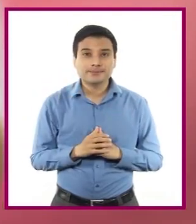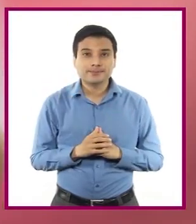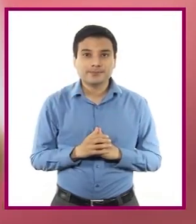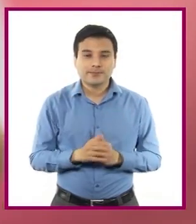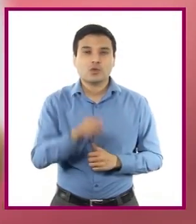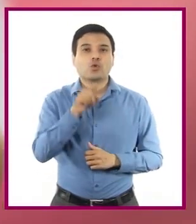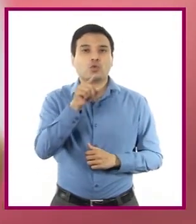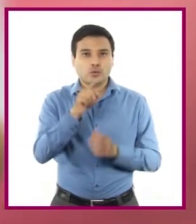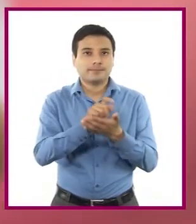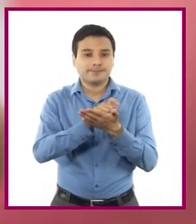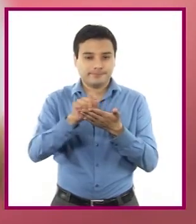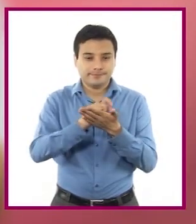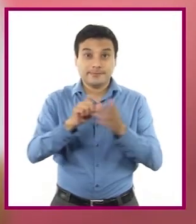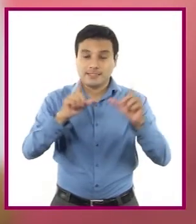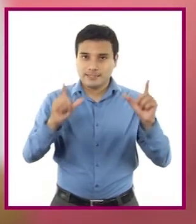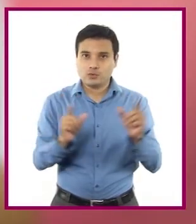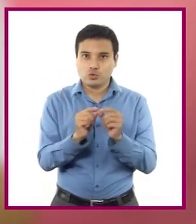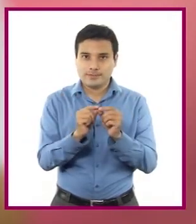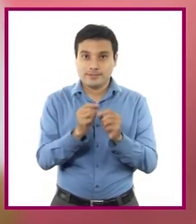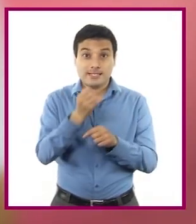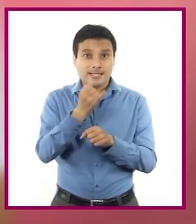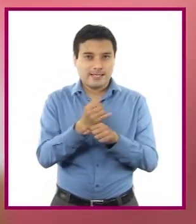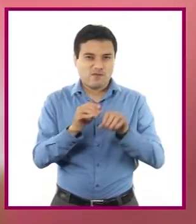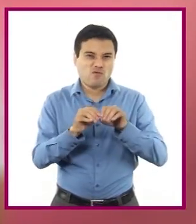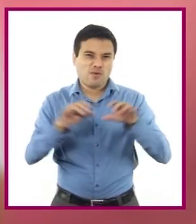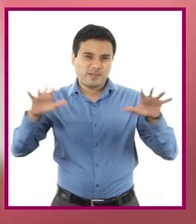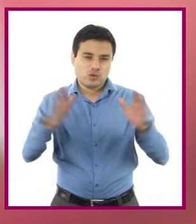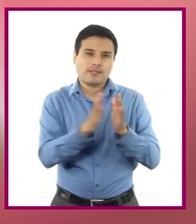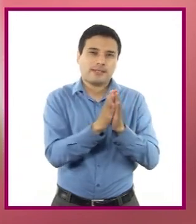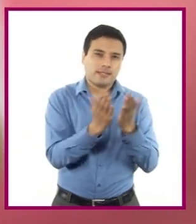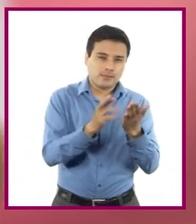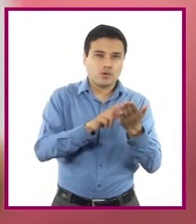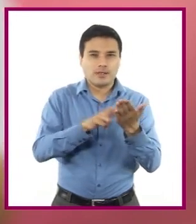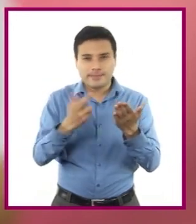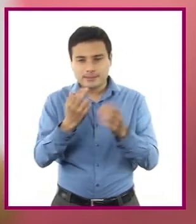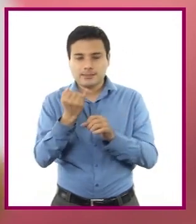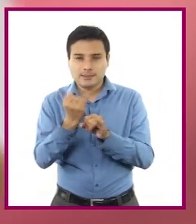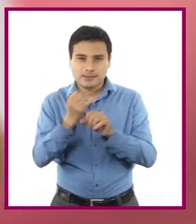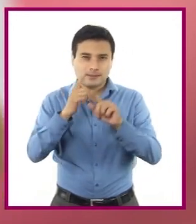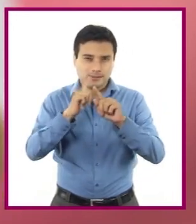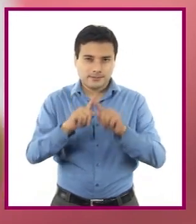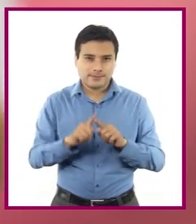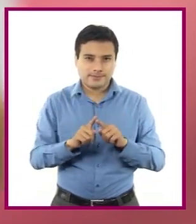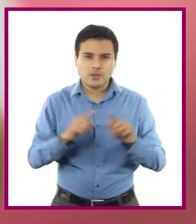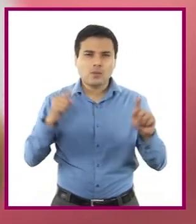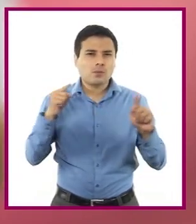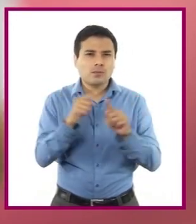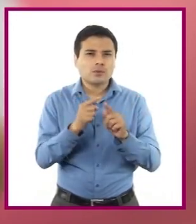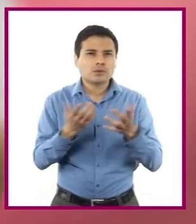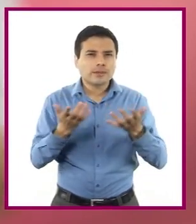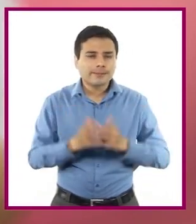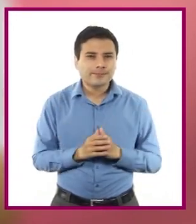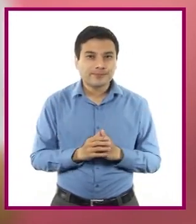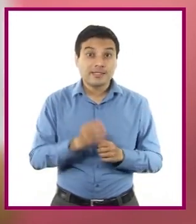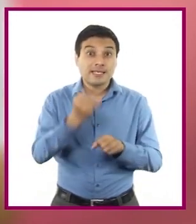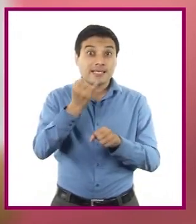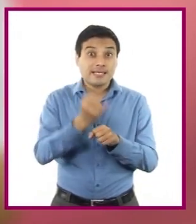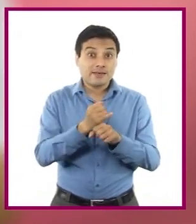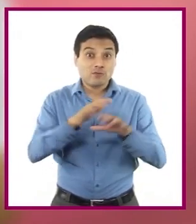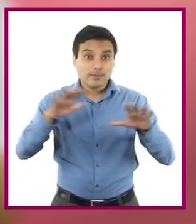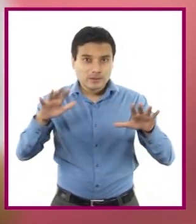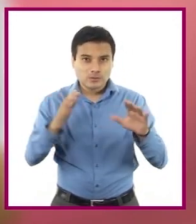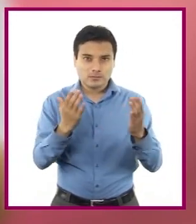elabora resúmenes que integren información de varias fuentes. Y nuestro propósito fue distinguir información